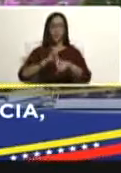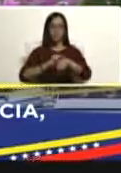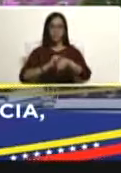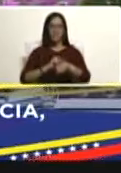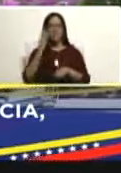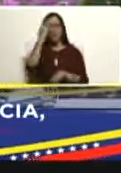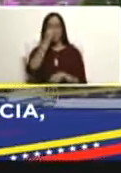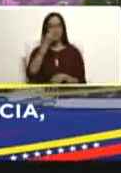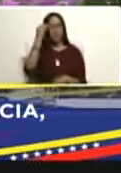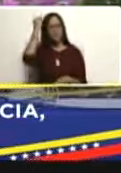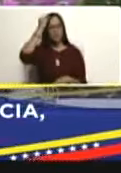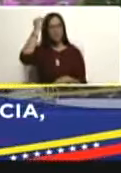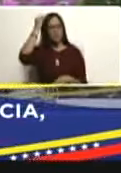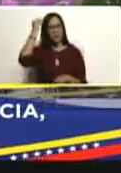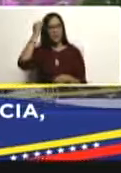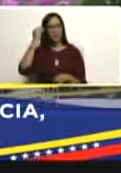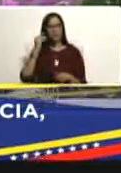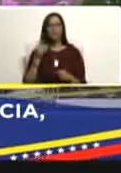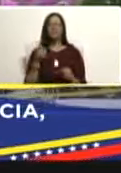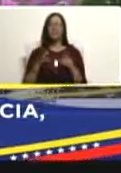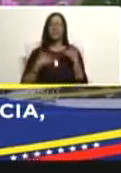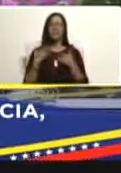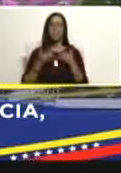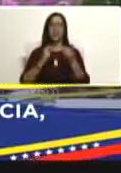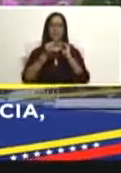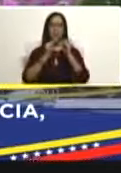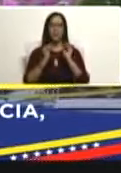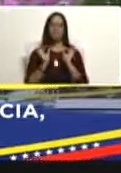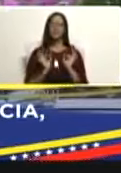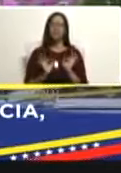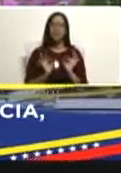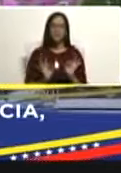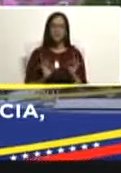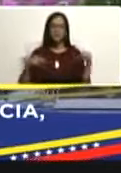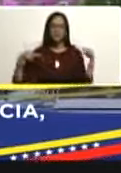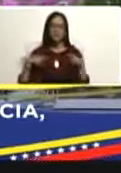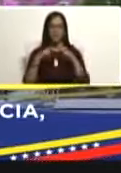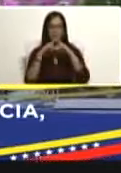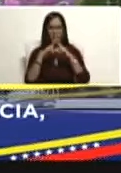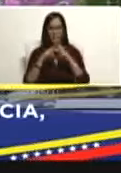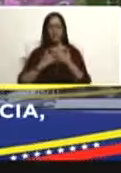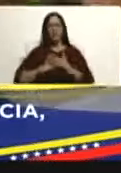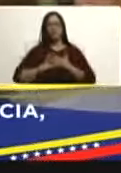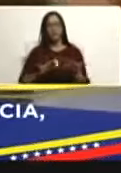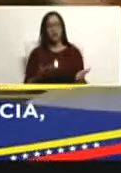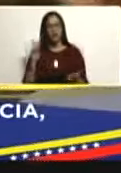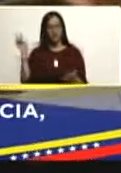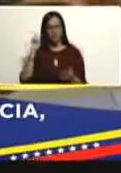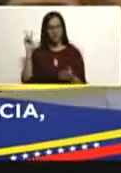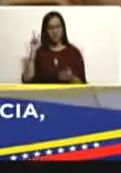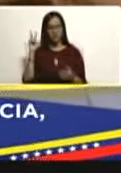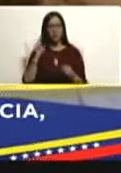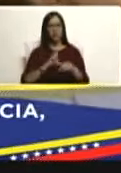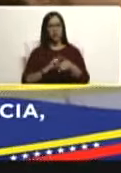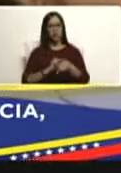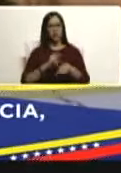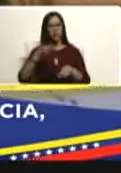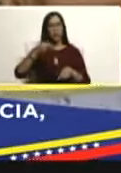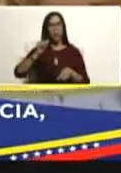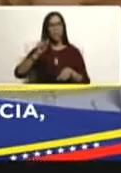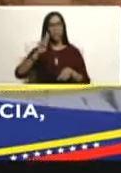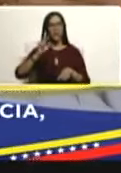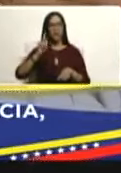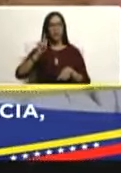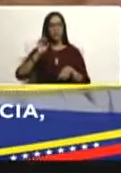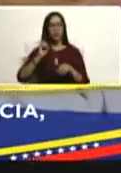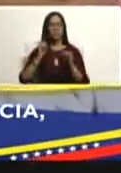del pensamiento, del acto moral y sobre todo del encuentro y la entrega a Venezuela. El doctor Humberto Fernández Morán, en